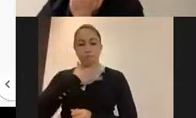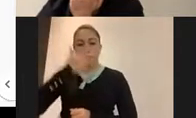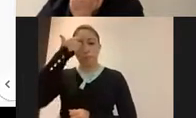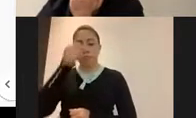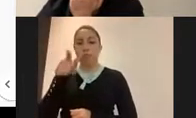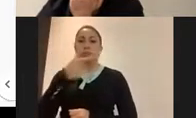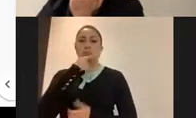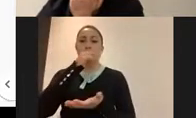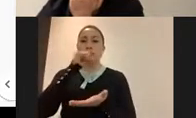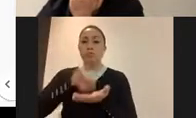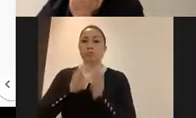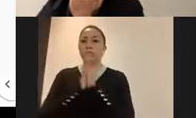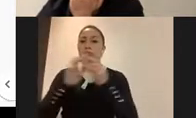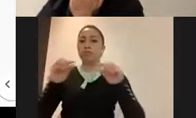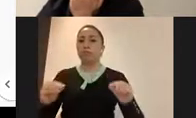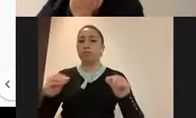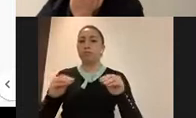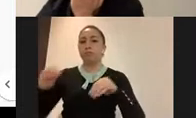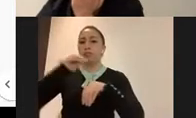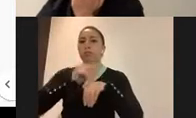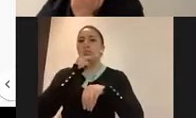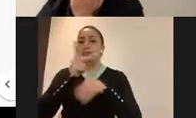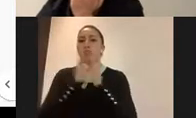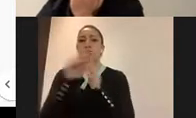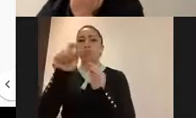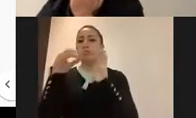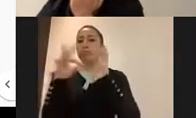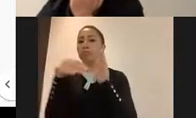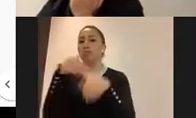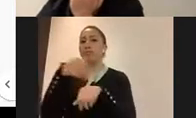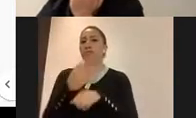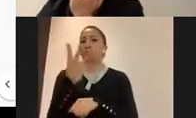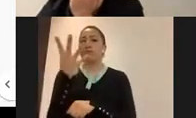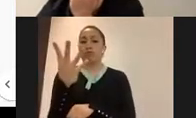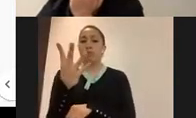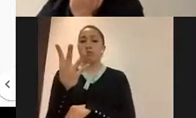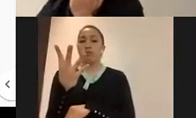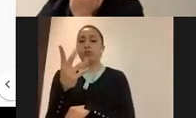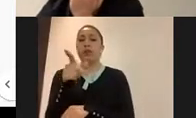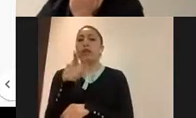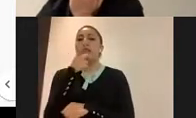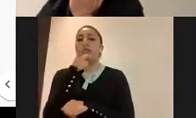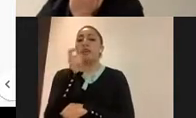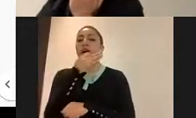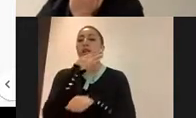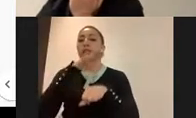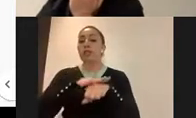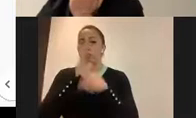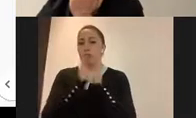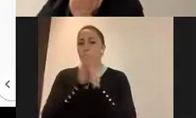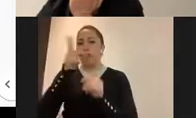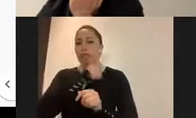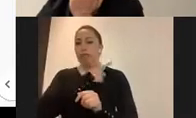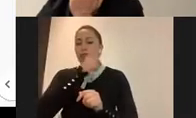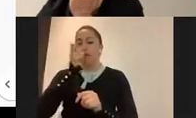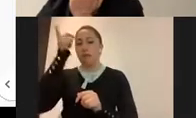secretario, si en este momento técnicamente, ahí en ese punto donde concluye, comuníquese el presente acuerdo a la presidenta de la mesa directiva y